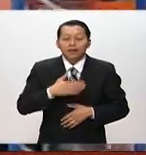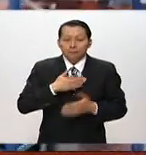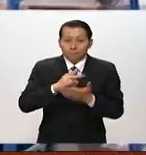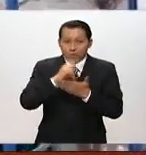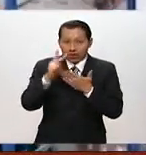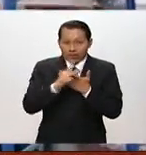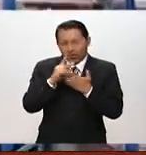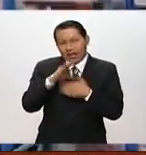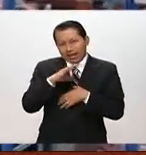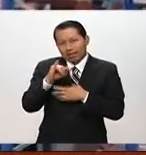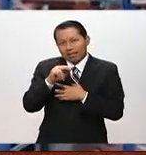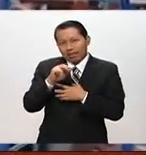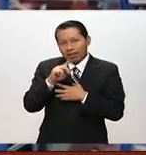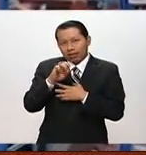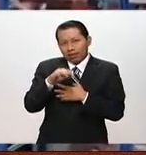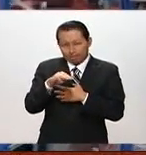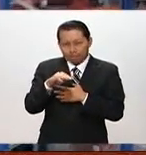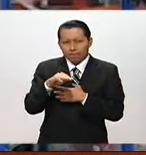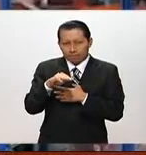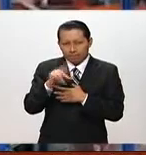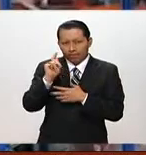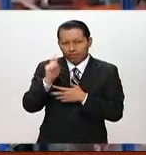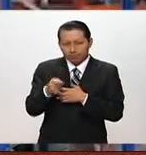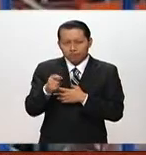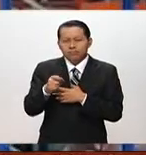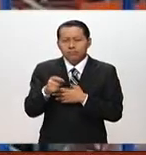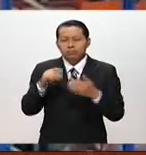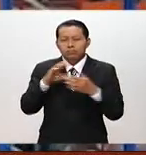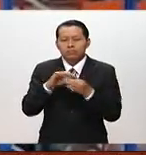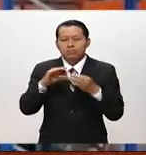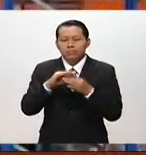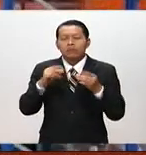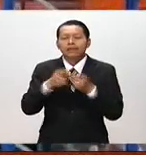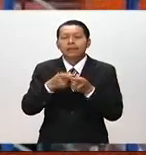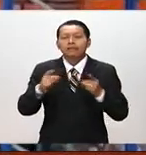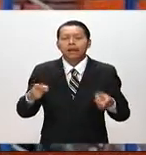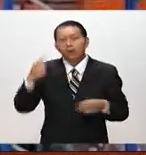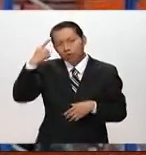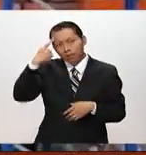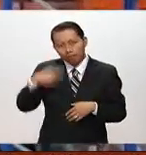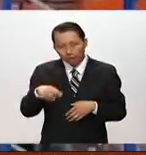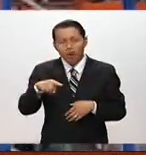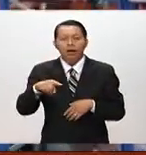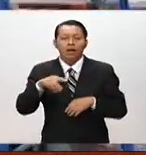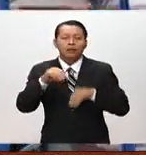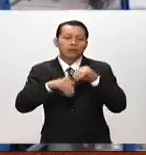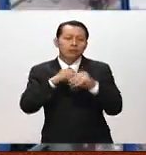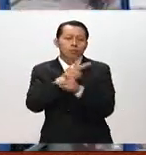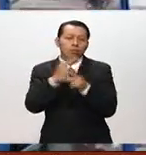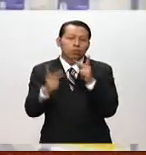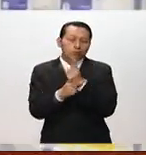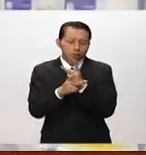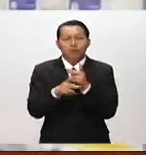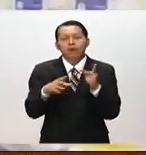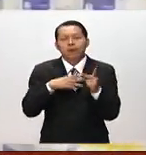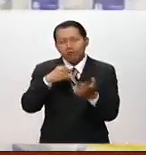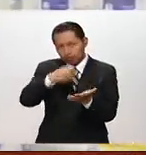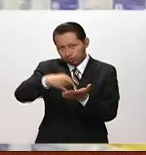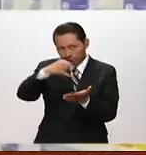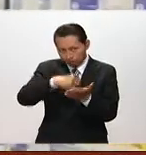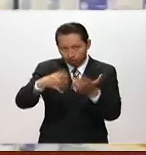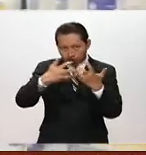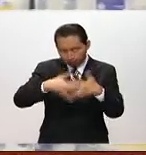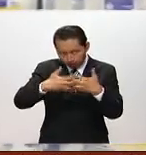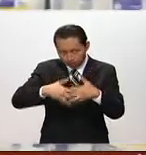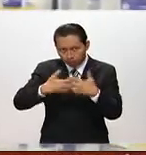del INADEM del 1.7, es desarrollo e implementación de la logística de productos del sector agroindustrial en el área de